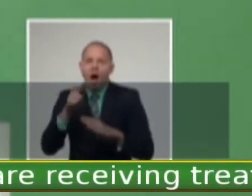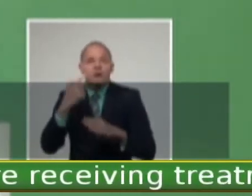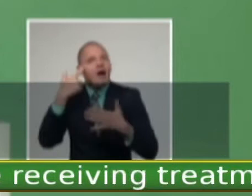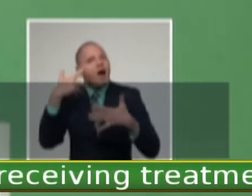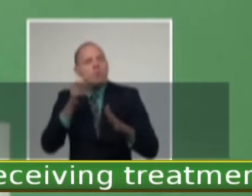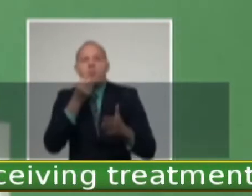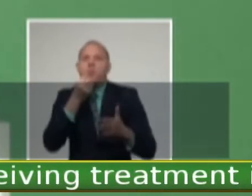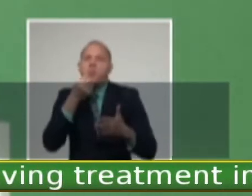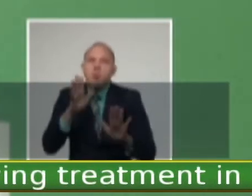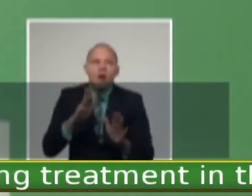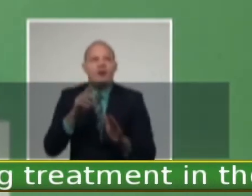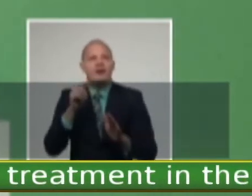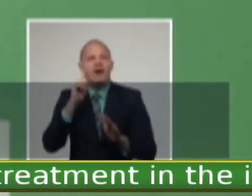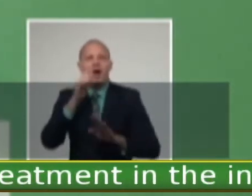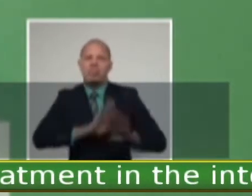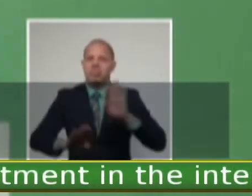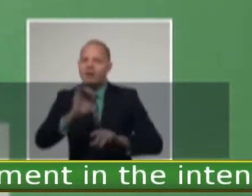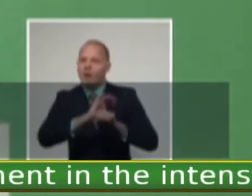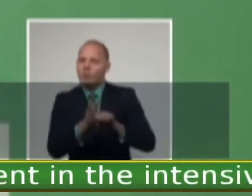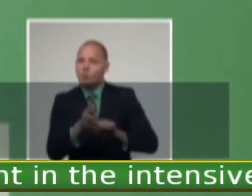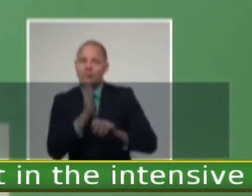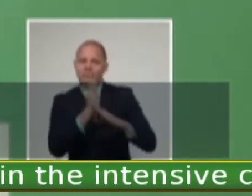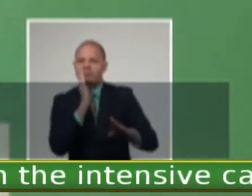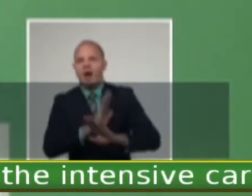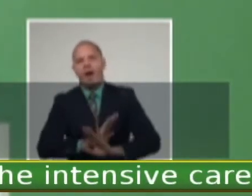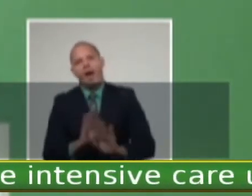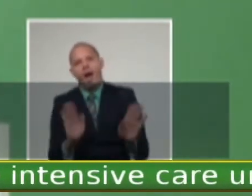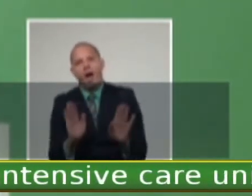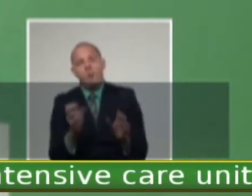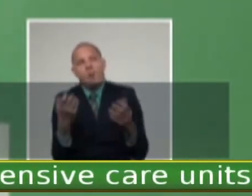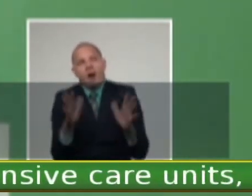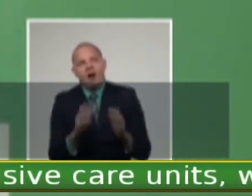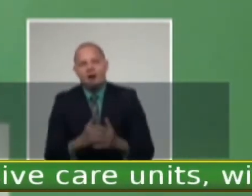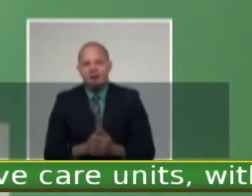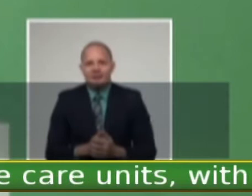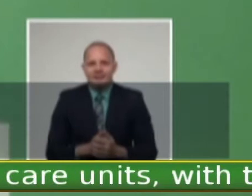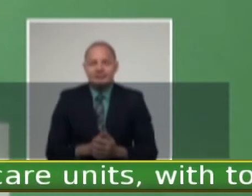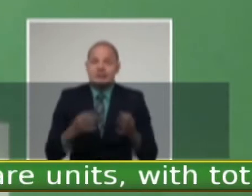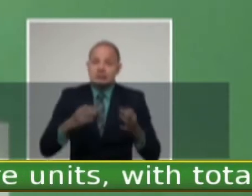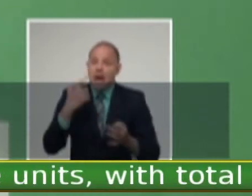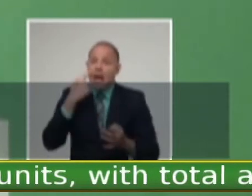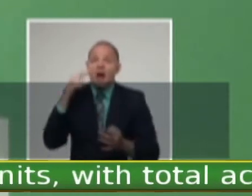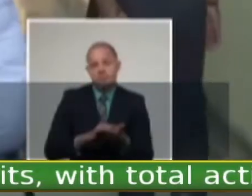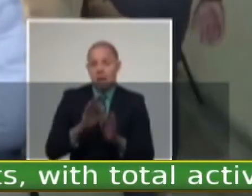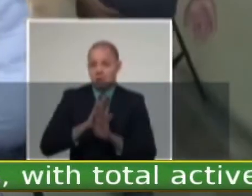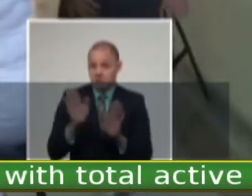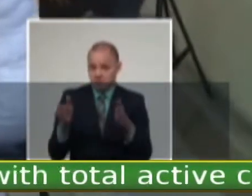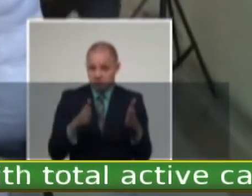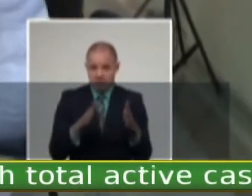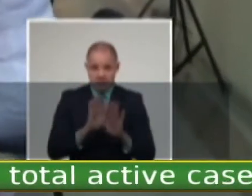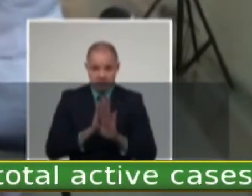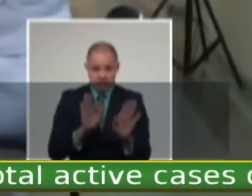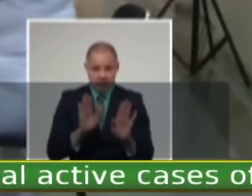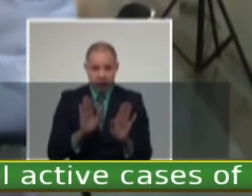una oportunidad de luchar contra esta terrible pandemia. Además significa una responsabilidad. La dosis para